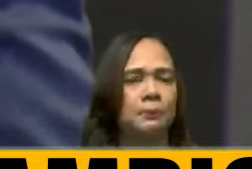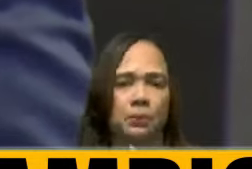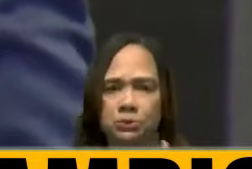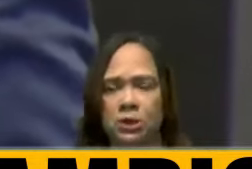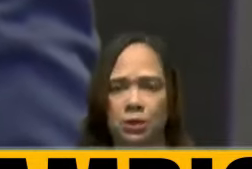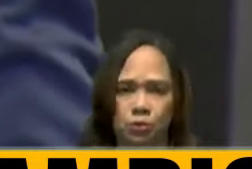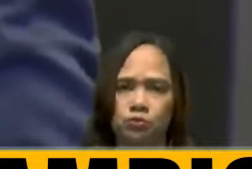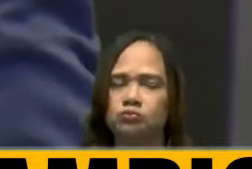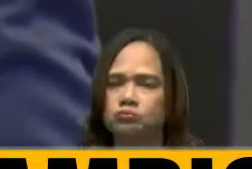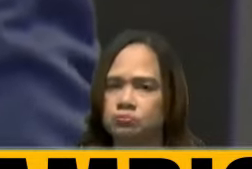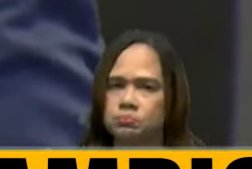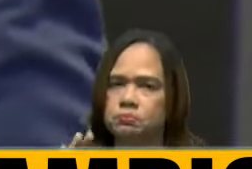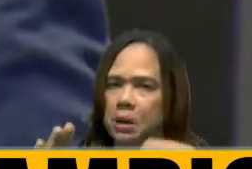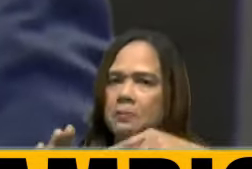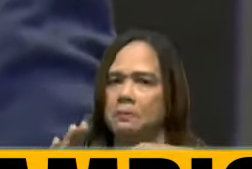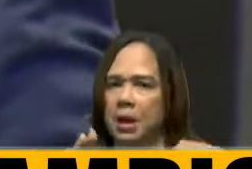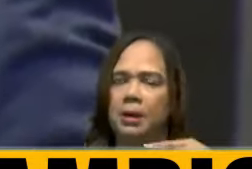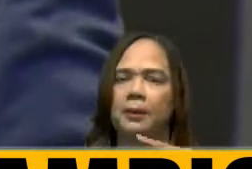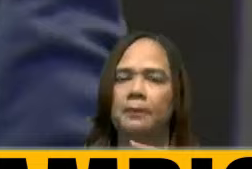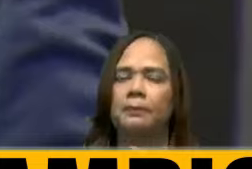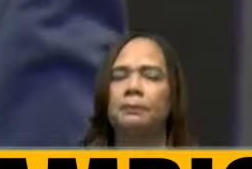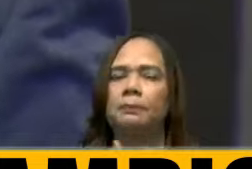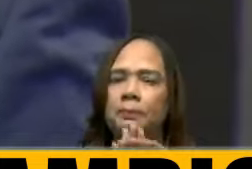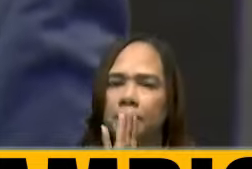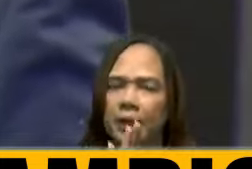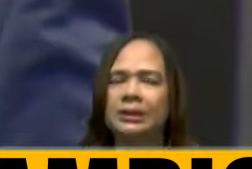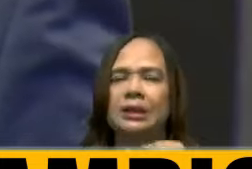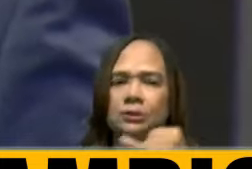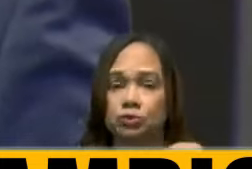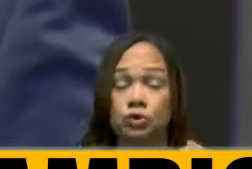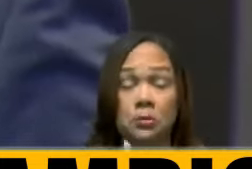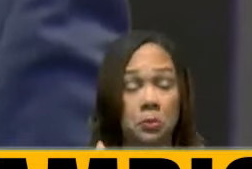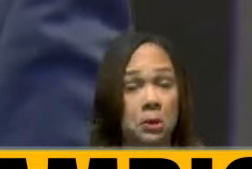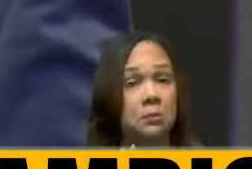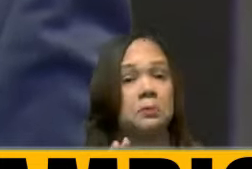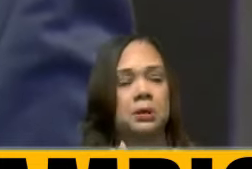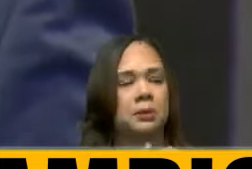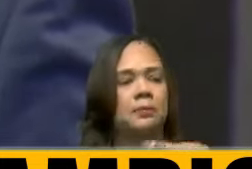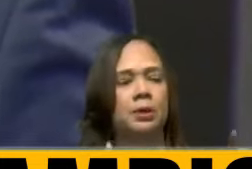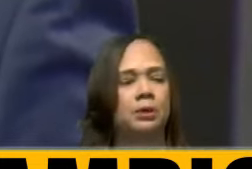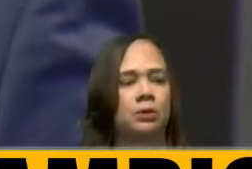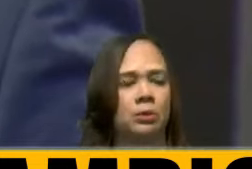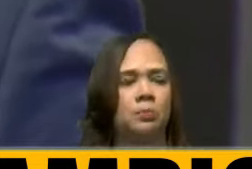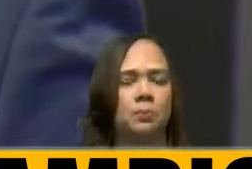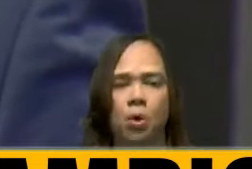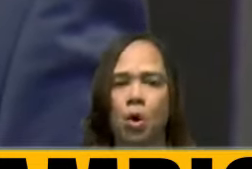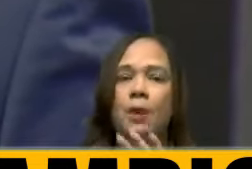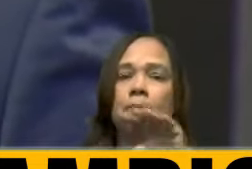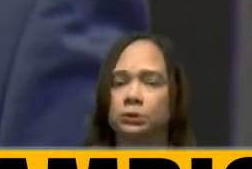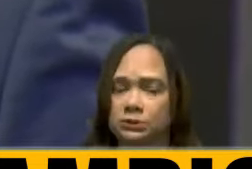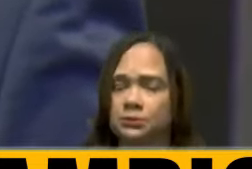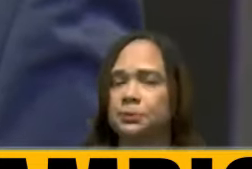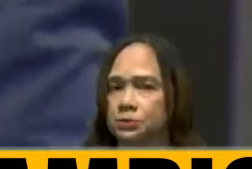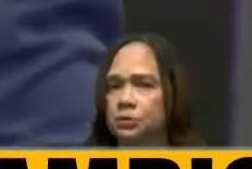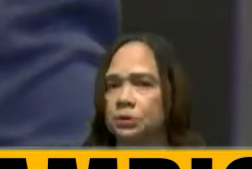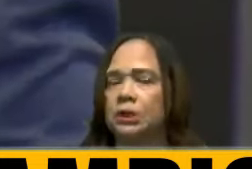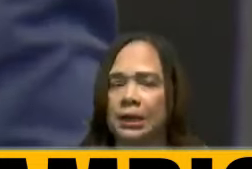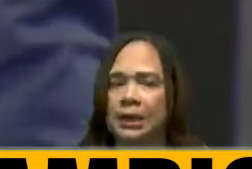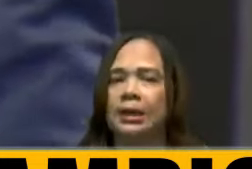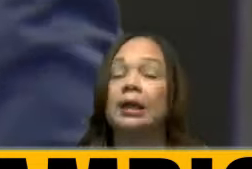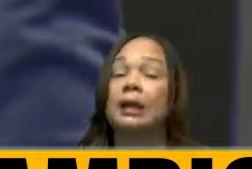nosotros nos llegan muchas notas de prensa de las instituciones públicas Pero tenemos muy poca participación en